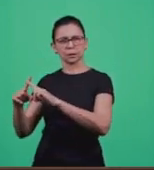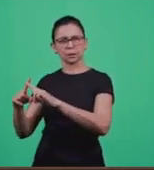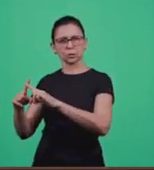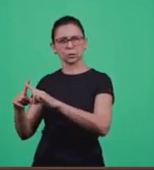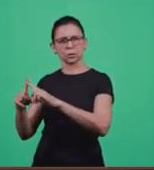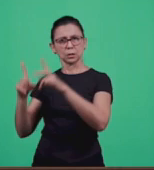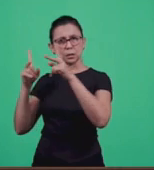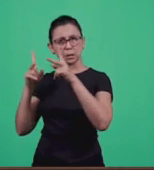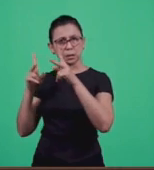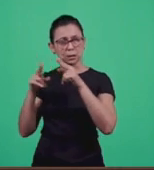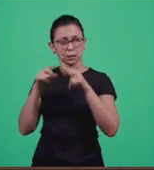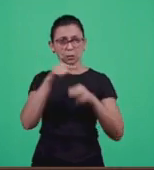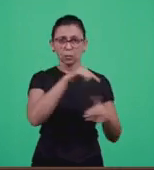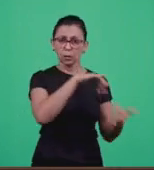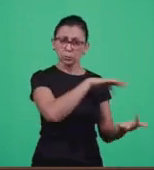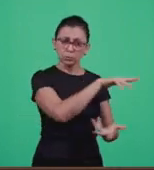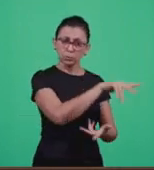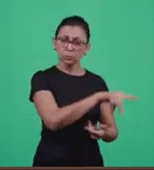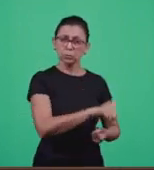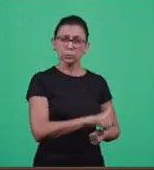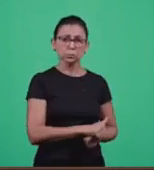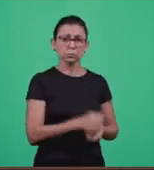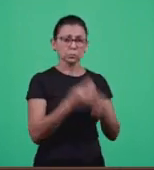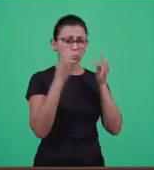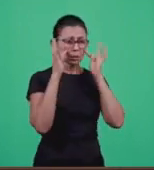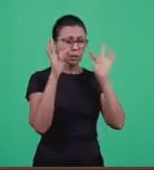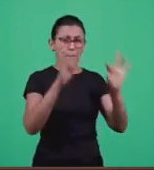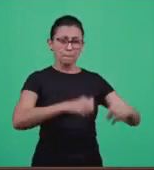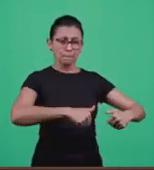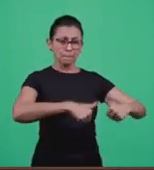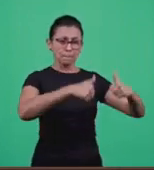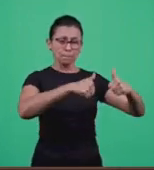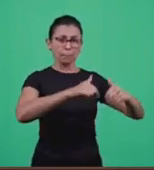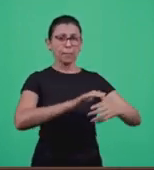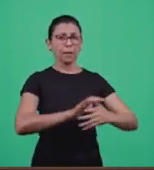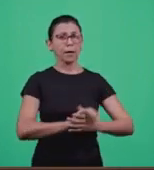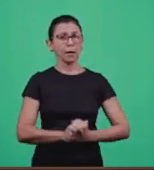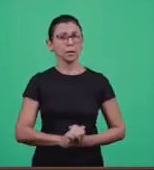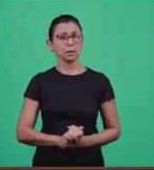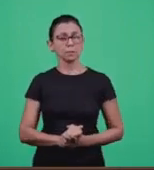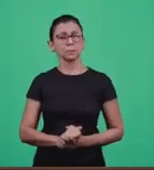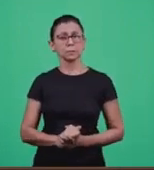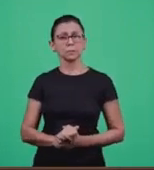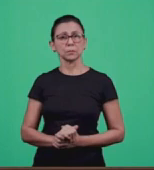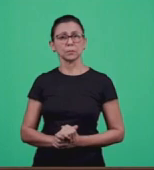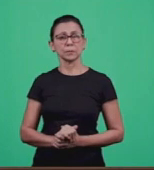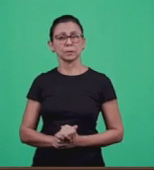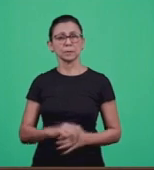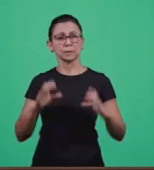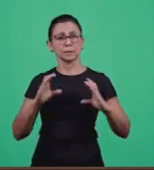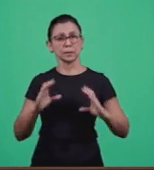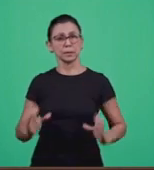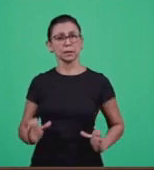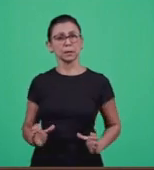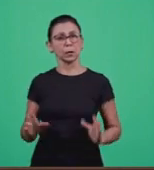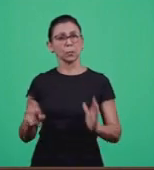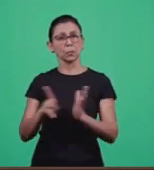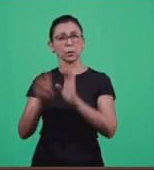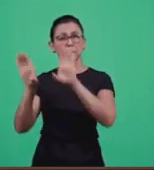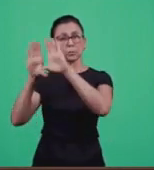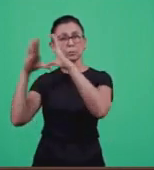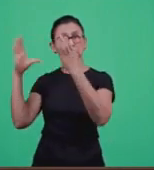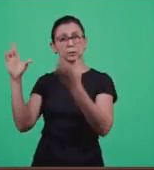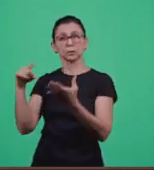iglesia no necesita ser el mismo en el mundo también. Necesitamos dar testimonio.